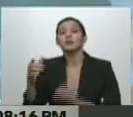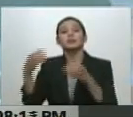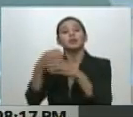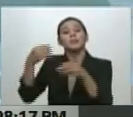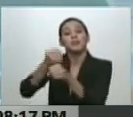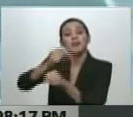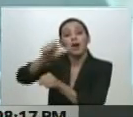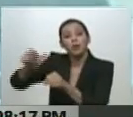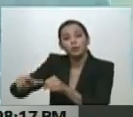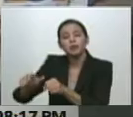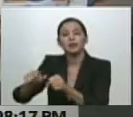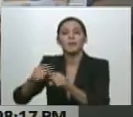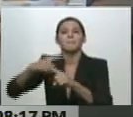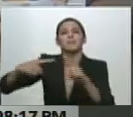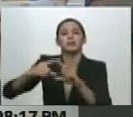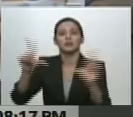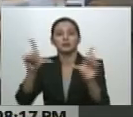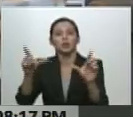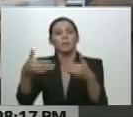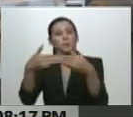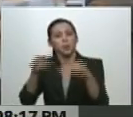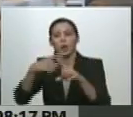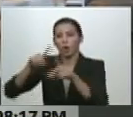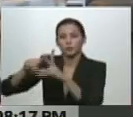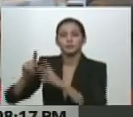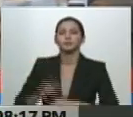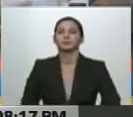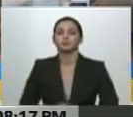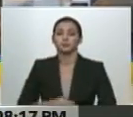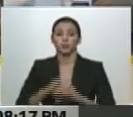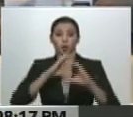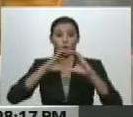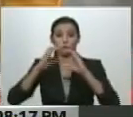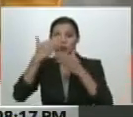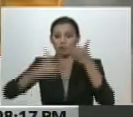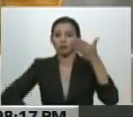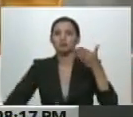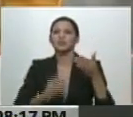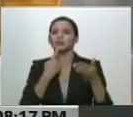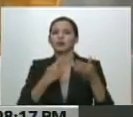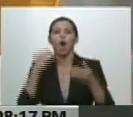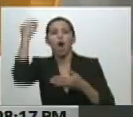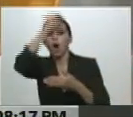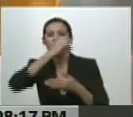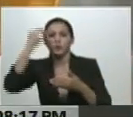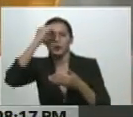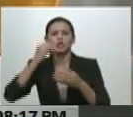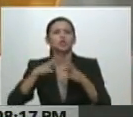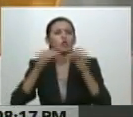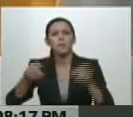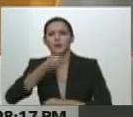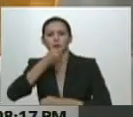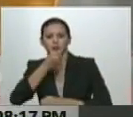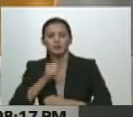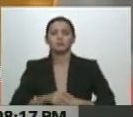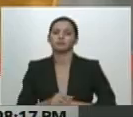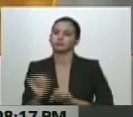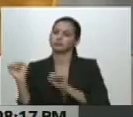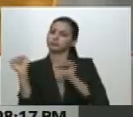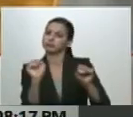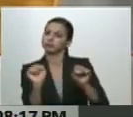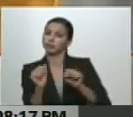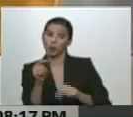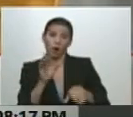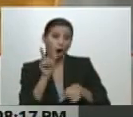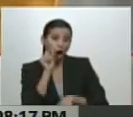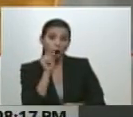medios públicos. Verás, comunicado que fija posición de periodistas. Condenamos las amenazas de Ramos Salud contra